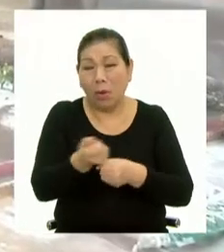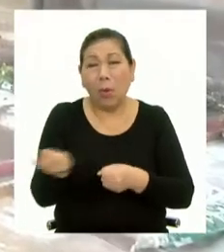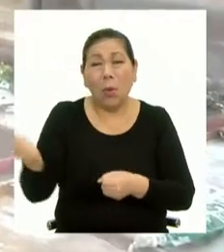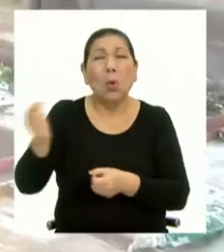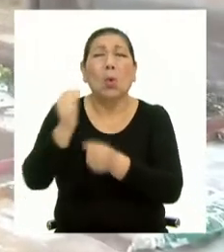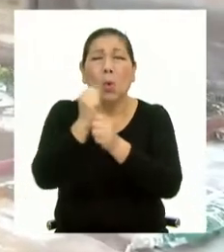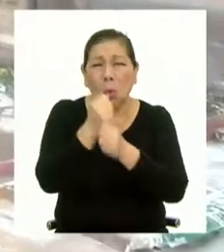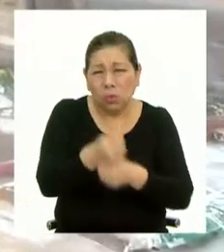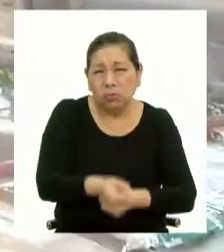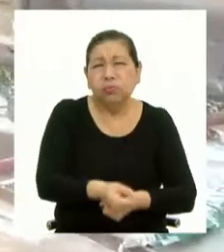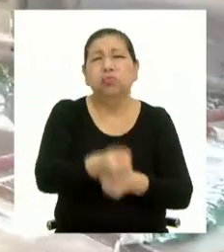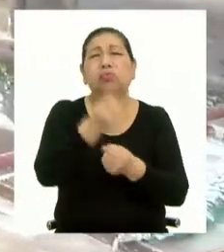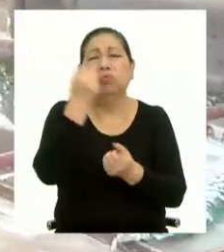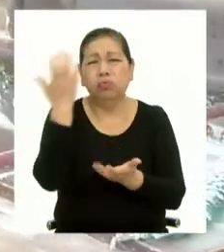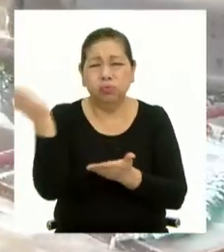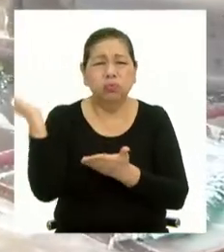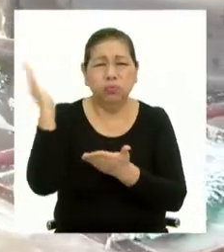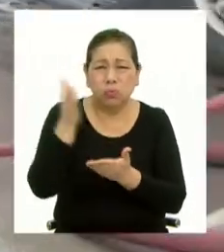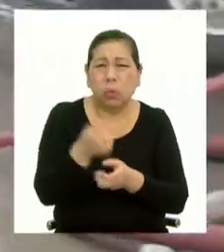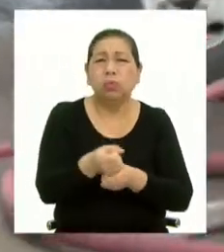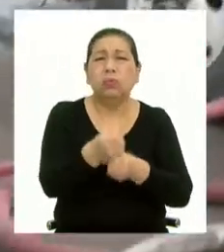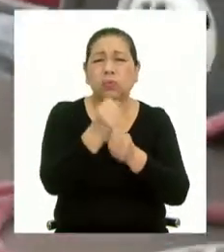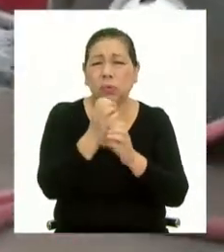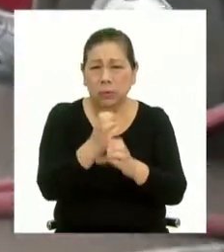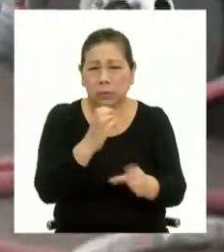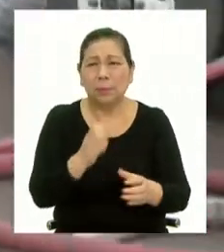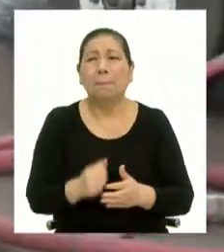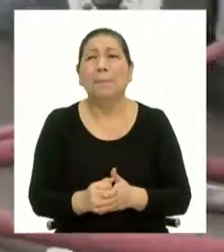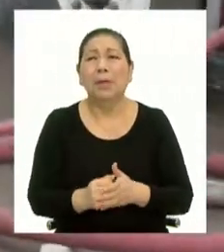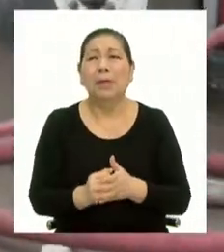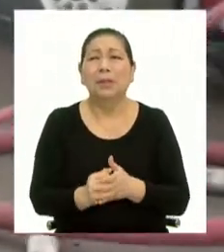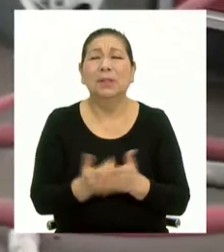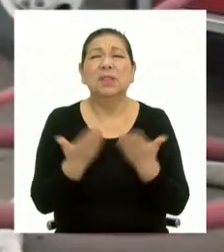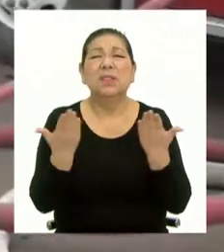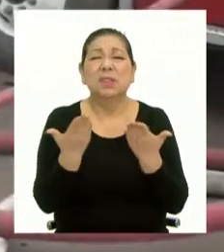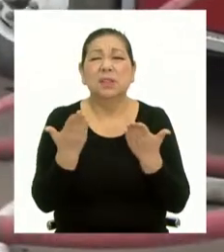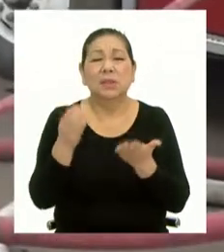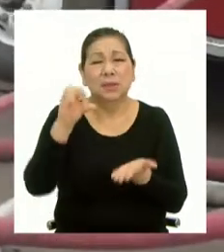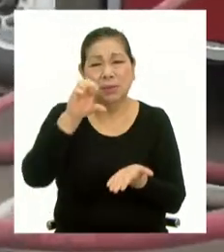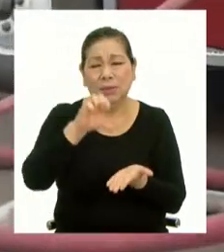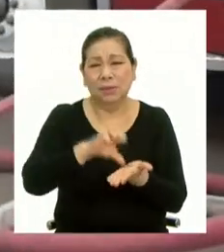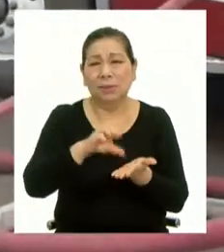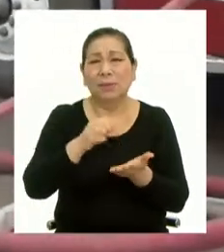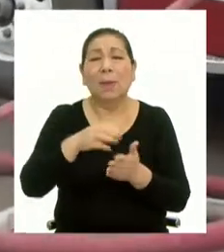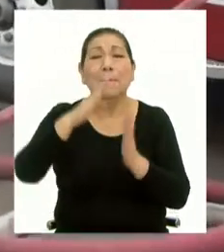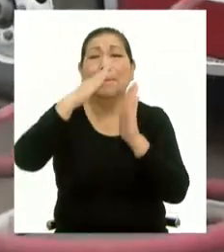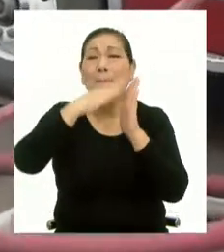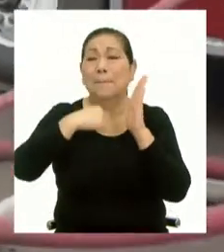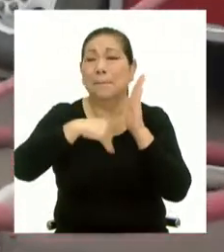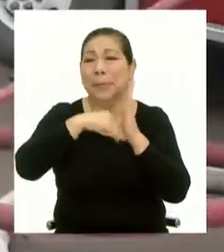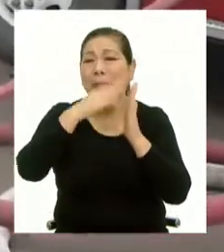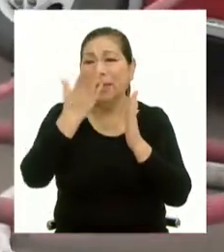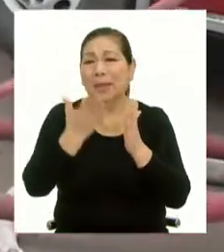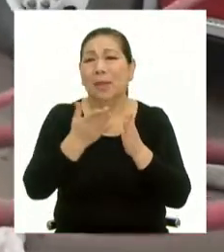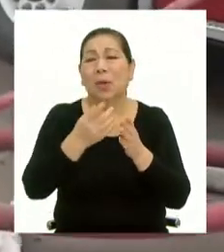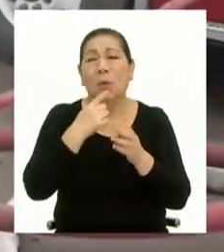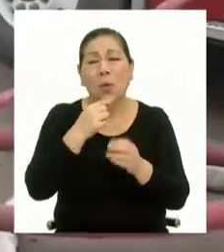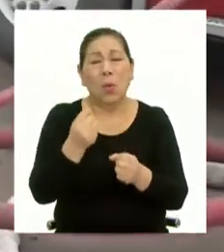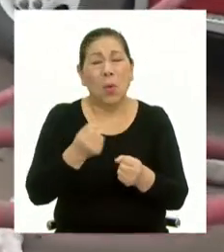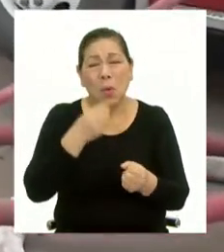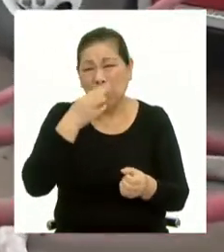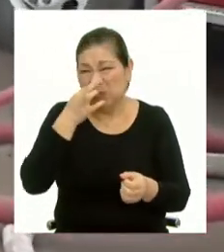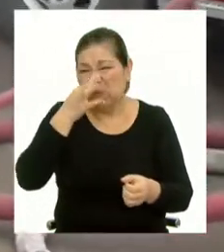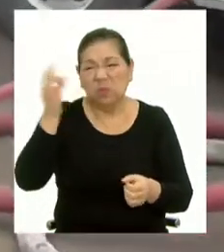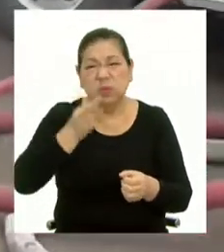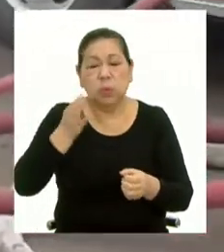que luchar contra las llamas para poder controlarlo. Es un almacén de puestos de pinturas y líquidos inflamables, ¿no?